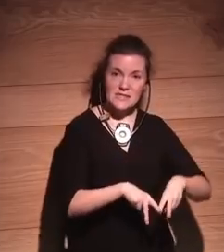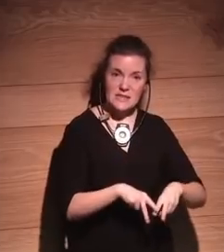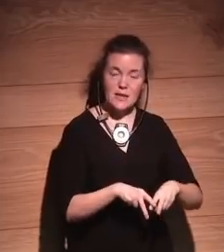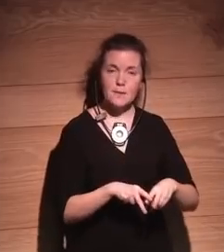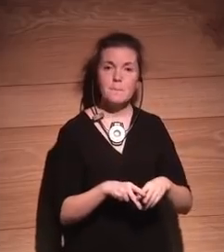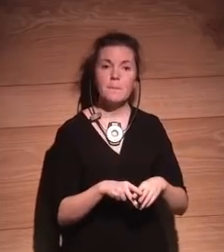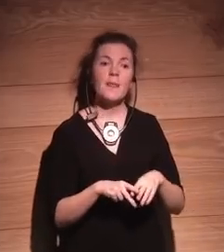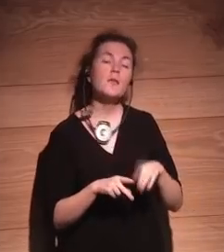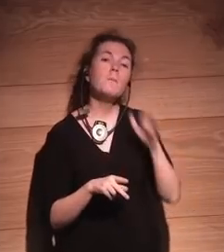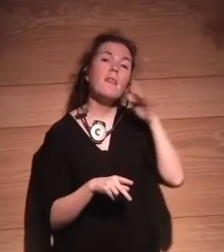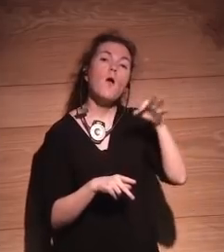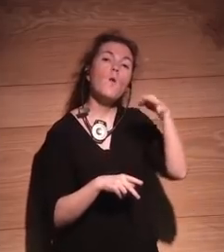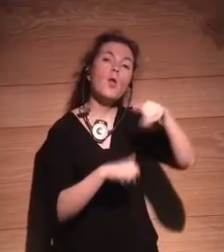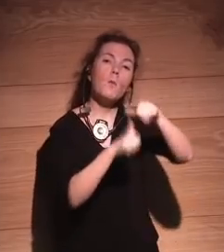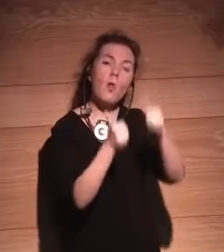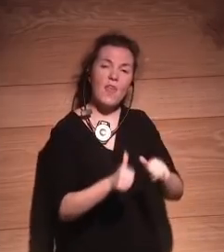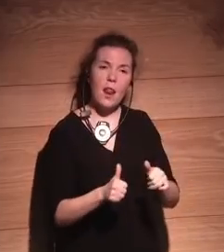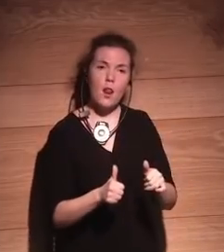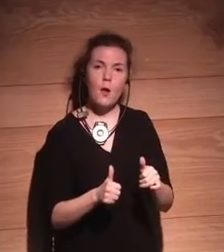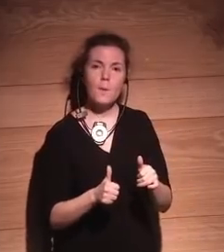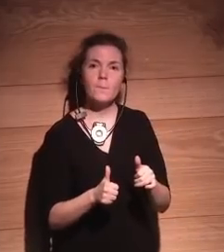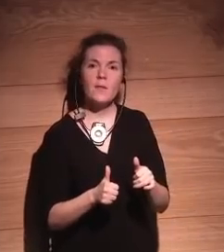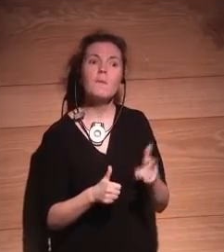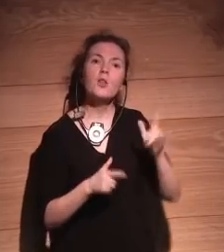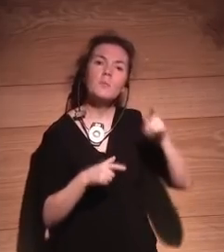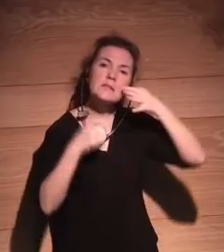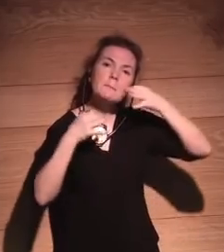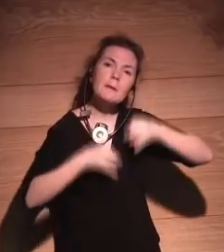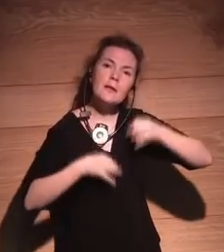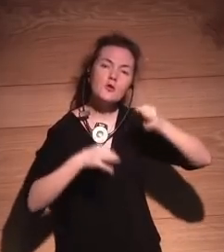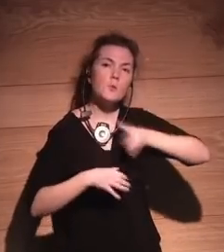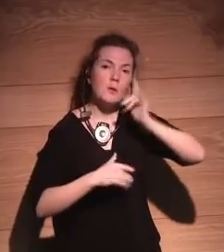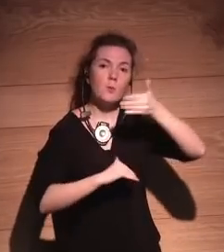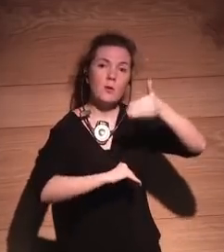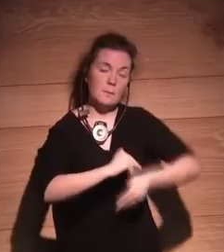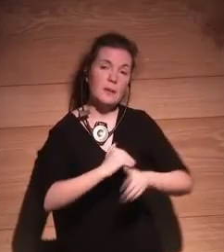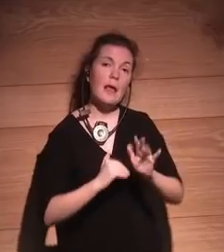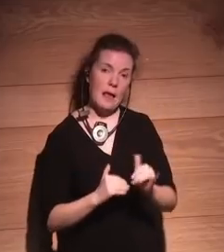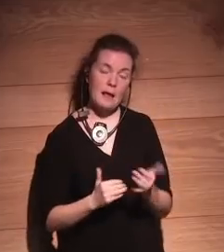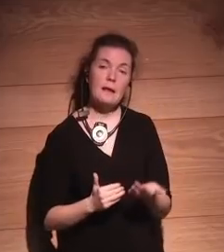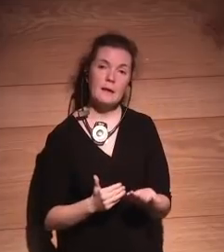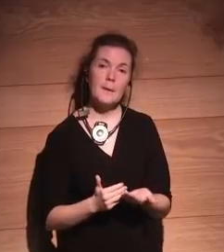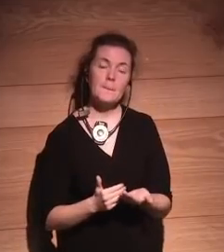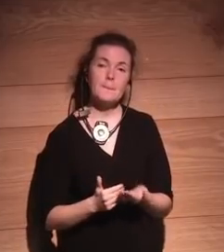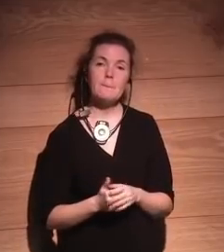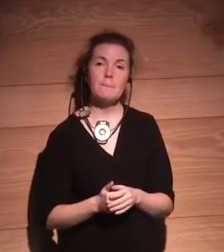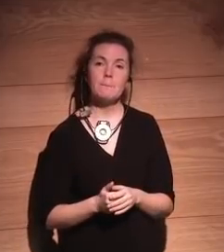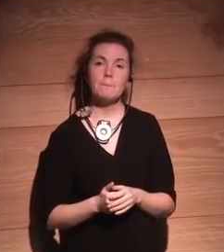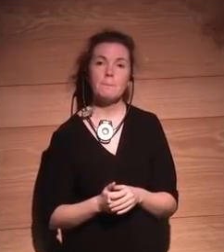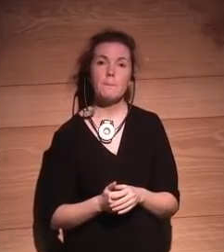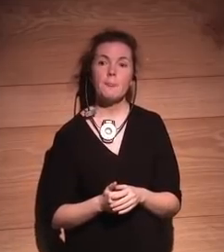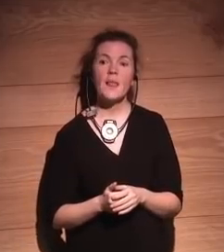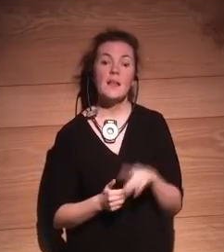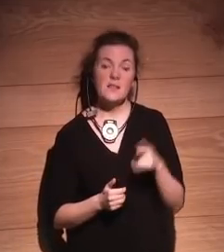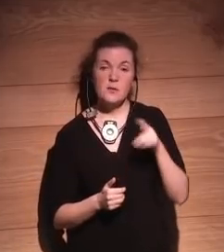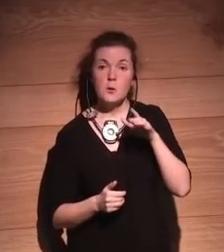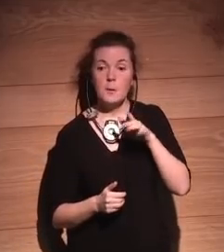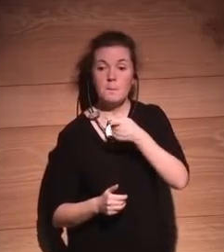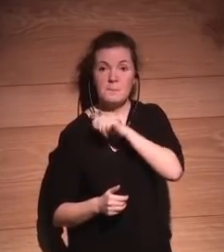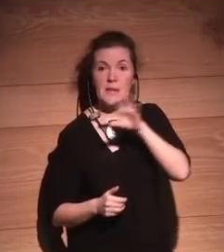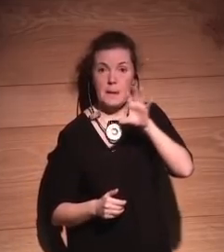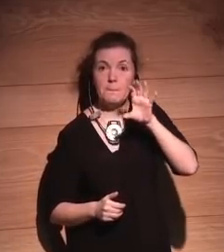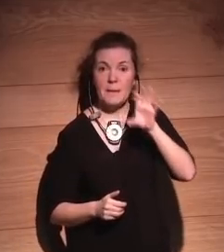como el único modelo, y entonces la filantropía también es muy peligrosa, porque tiene un límite. Y más en un país como